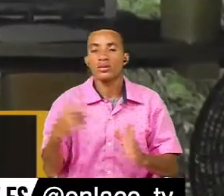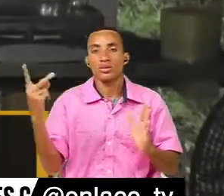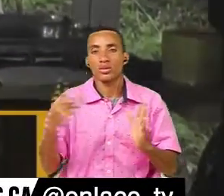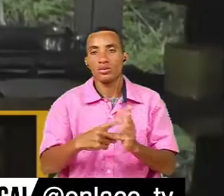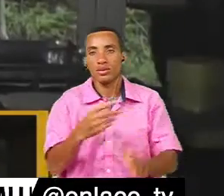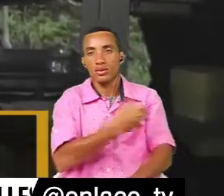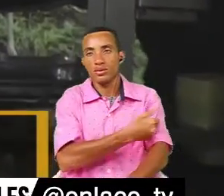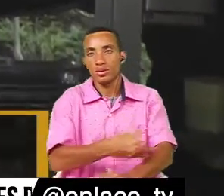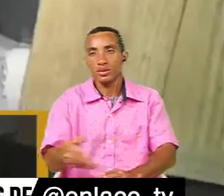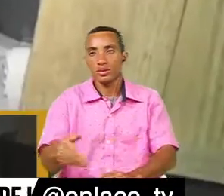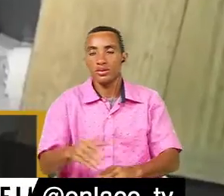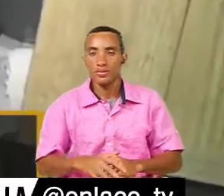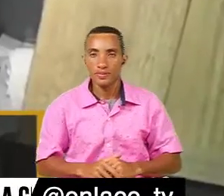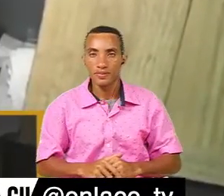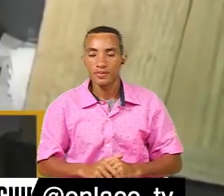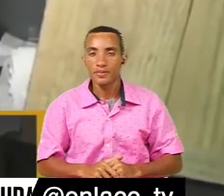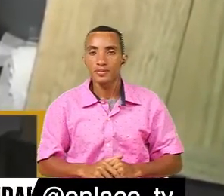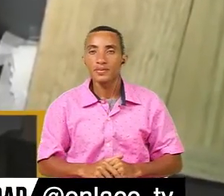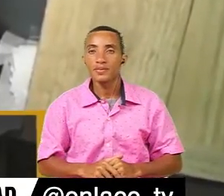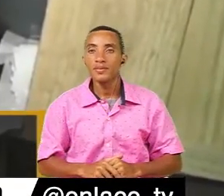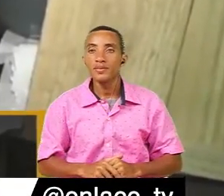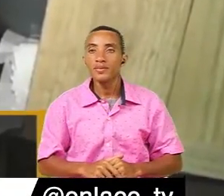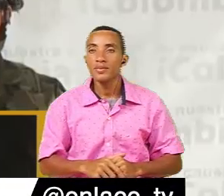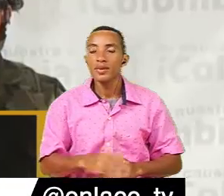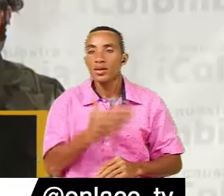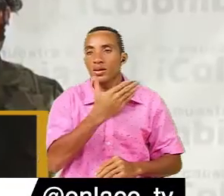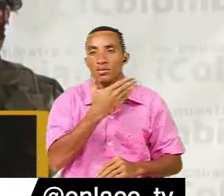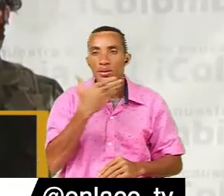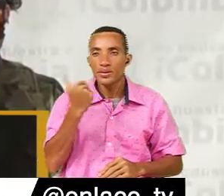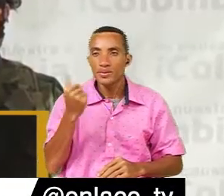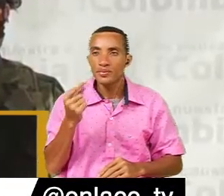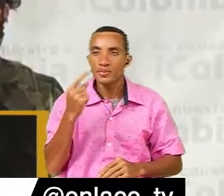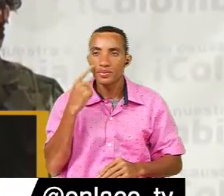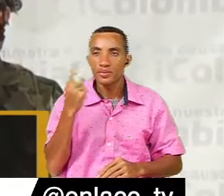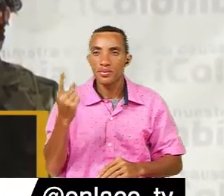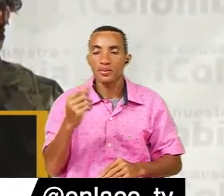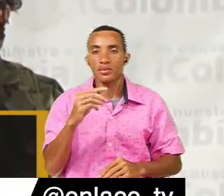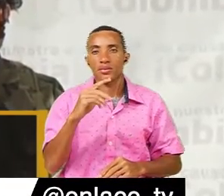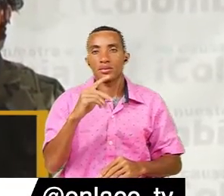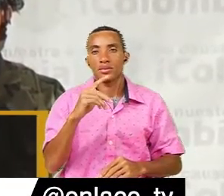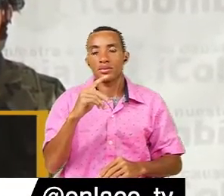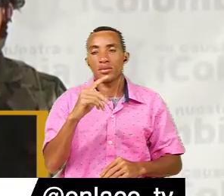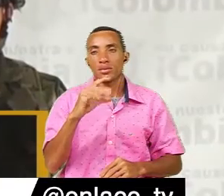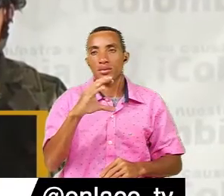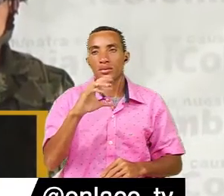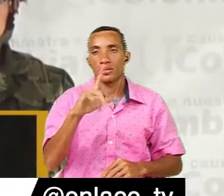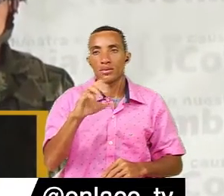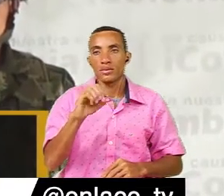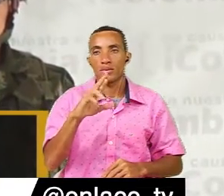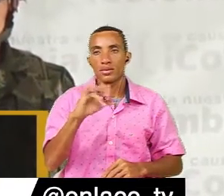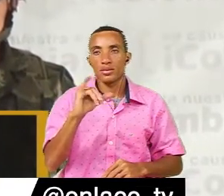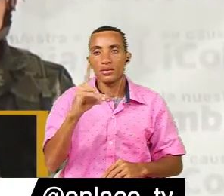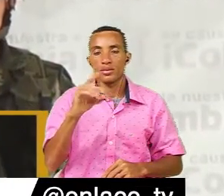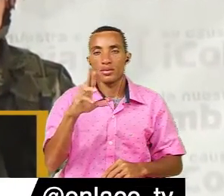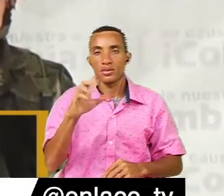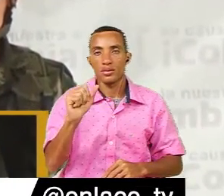millones de pesos. Trae un mejor producto, que es el clorhidrato de cocaína. Pues es